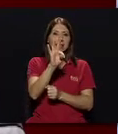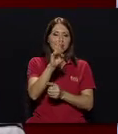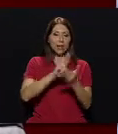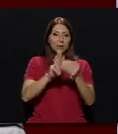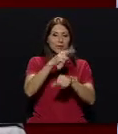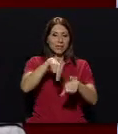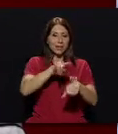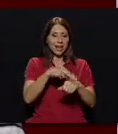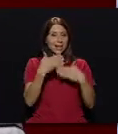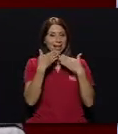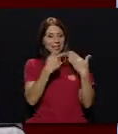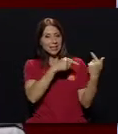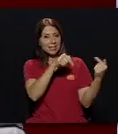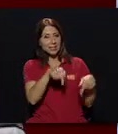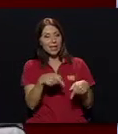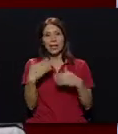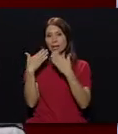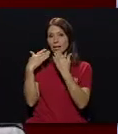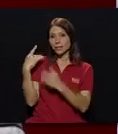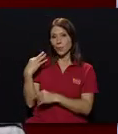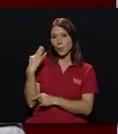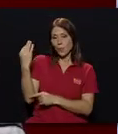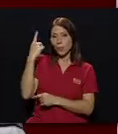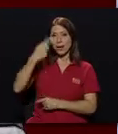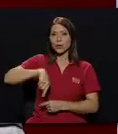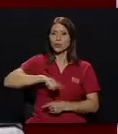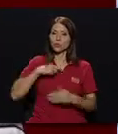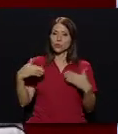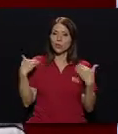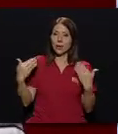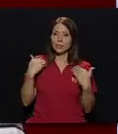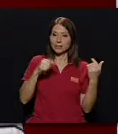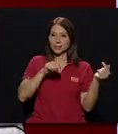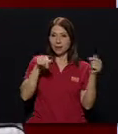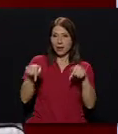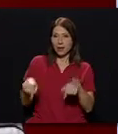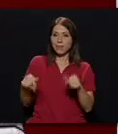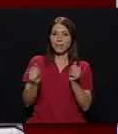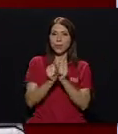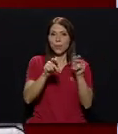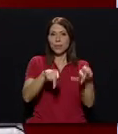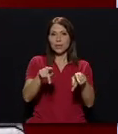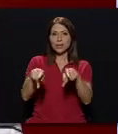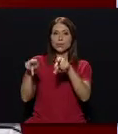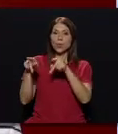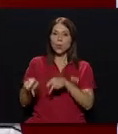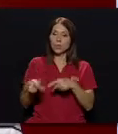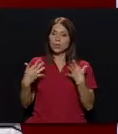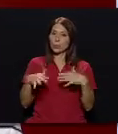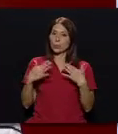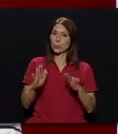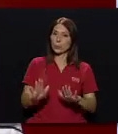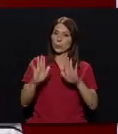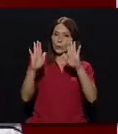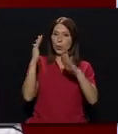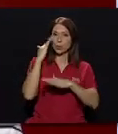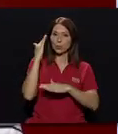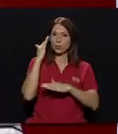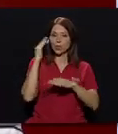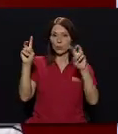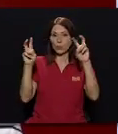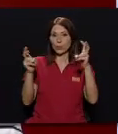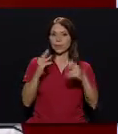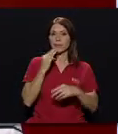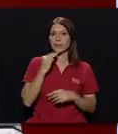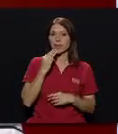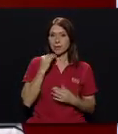estar con nosotros. Gracias a ustedes por invitarnos y para nosotros es un placer estar acá con personas, en este caso, de gran conocimiento